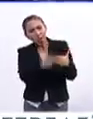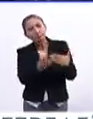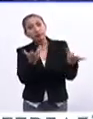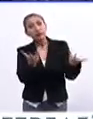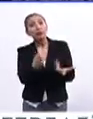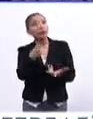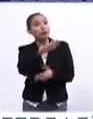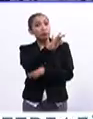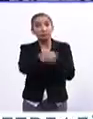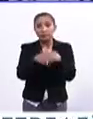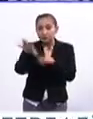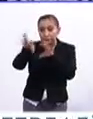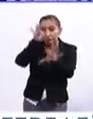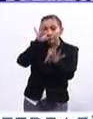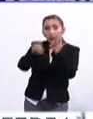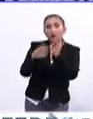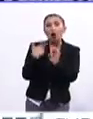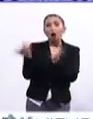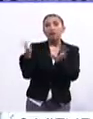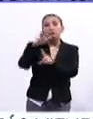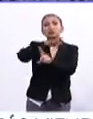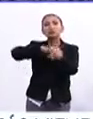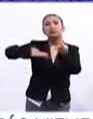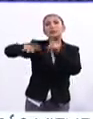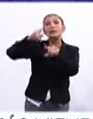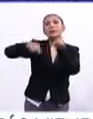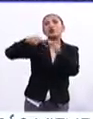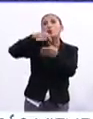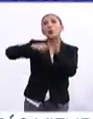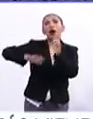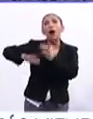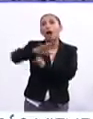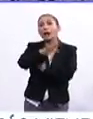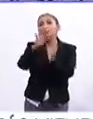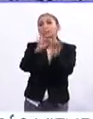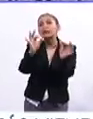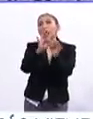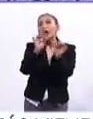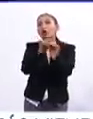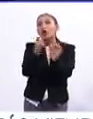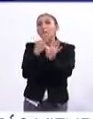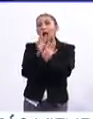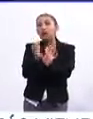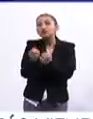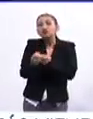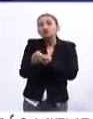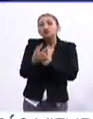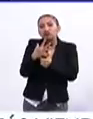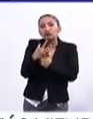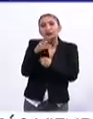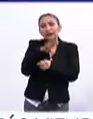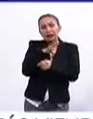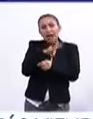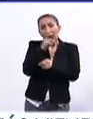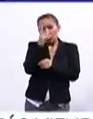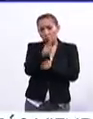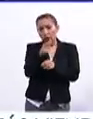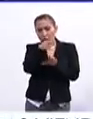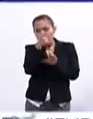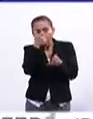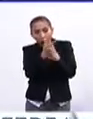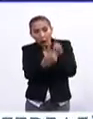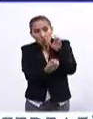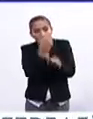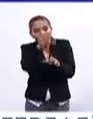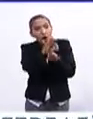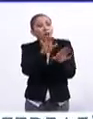han hecho, pero todo lo que encuentra lo va a encontrar contextualizado, lo va a encontrar explicado y sobre todo va a encontrar, si hay un descubrimiento,